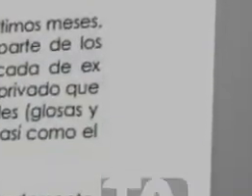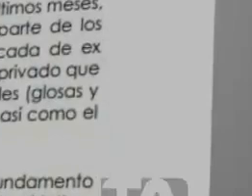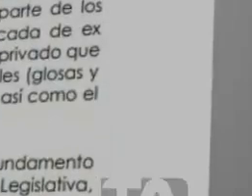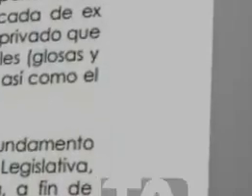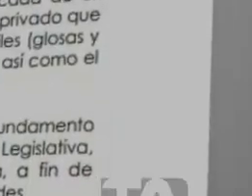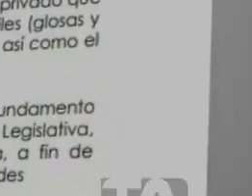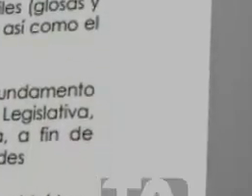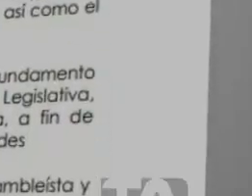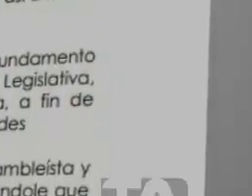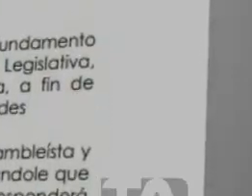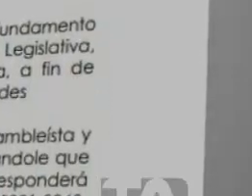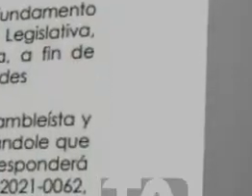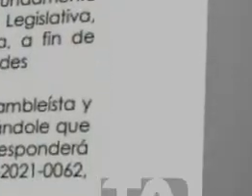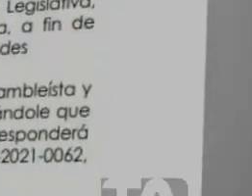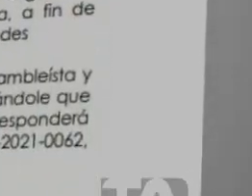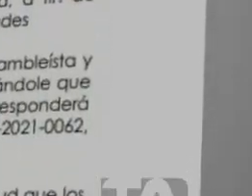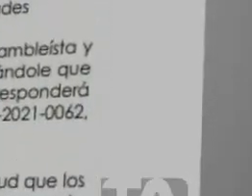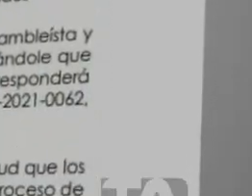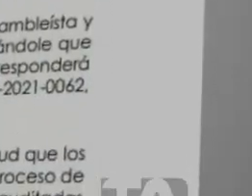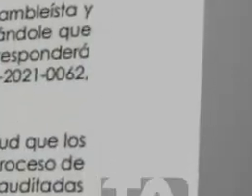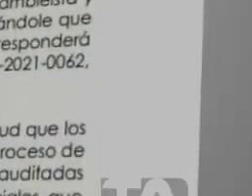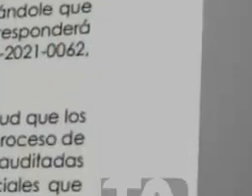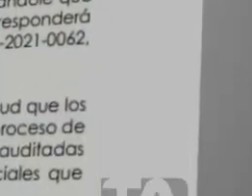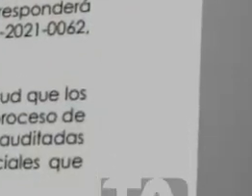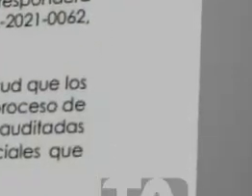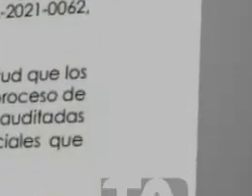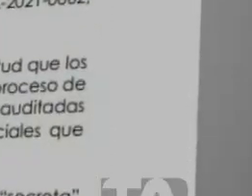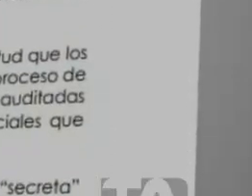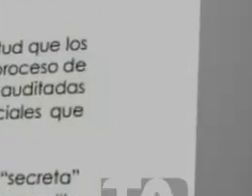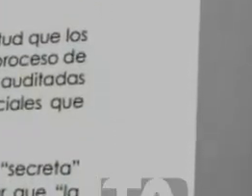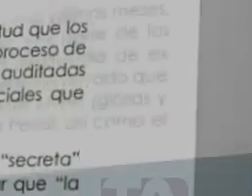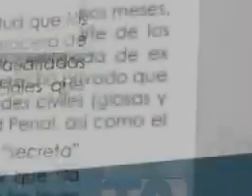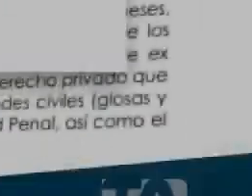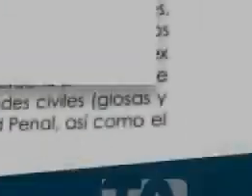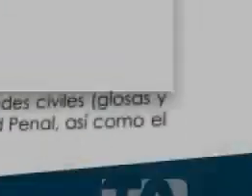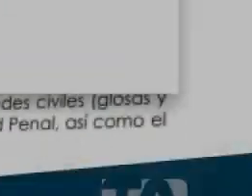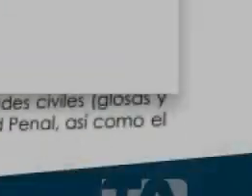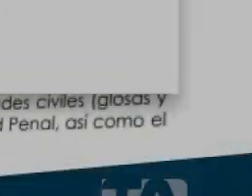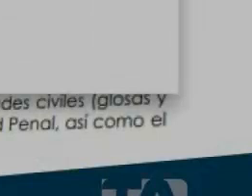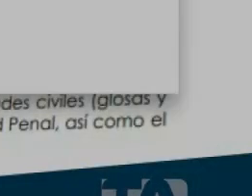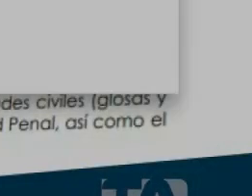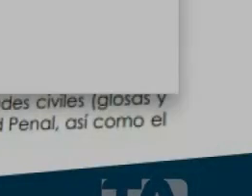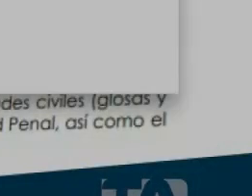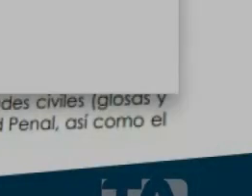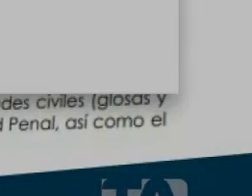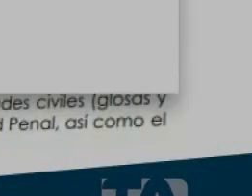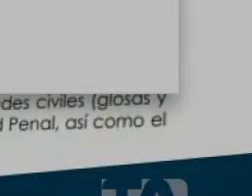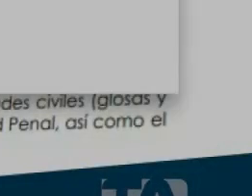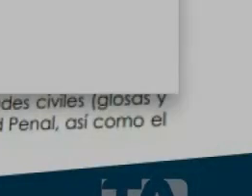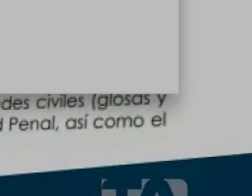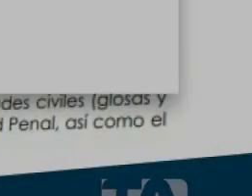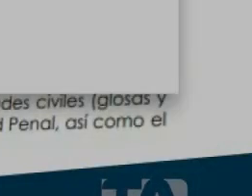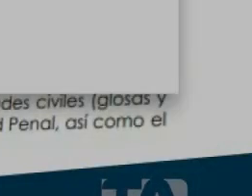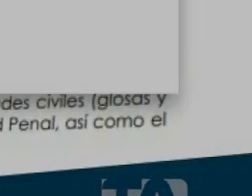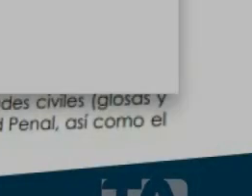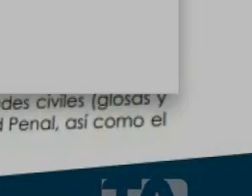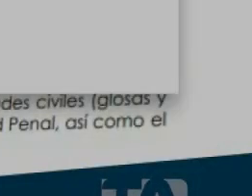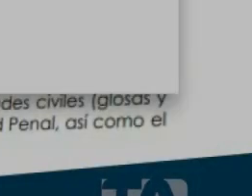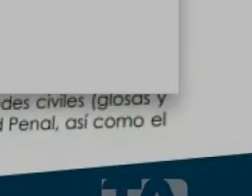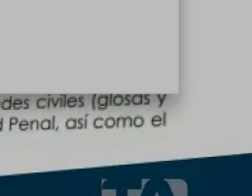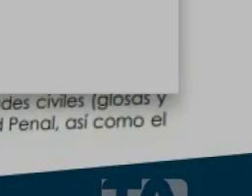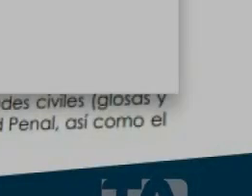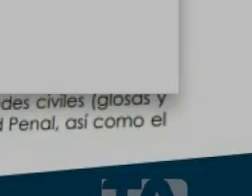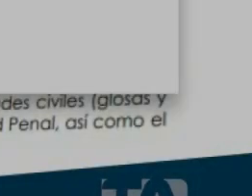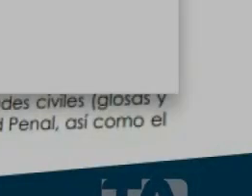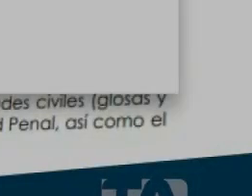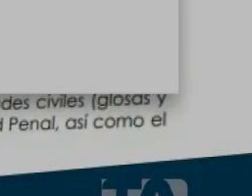de un comunicado, la Contraloría explicó que previo a entregar cualquier información, requieren que la Procuraduría responda si es procedente o